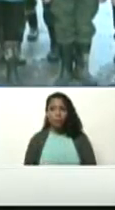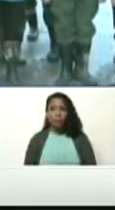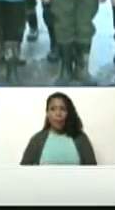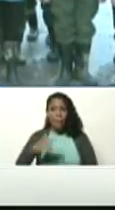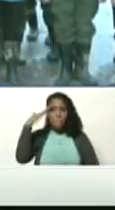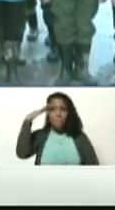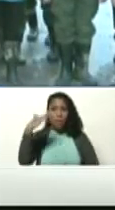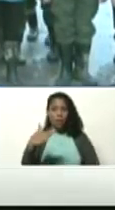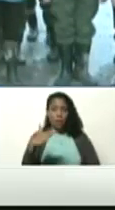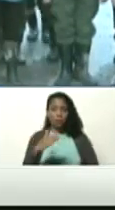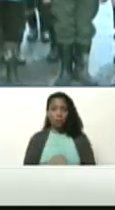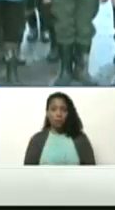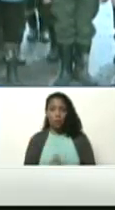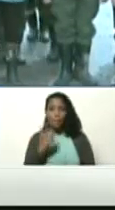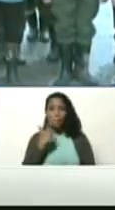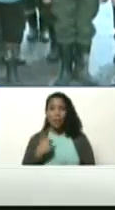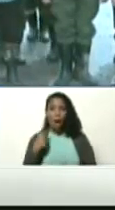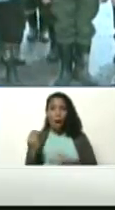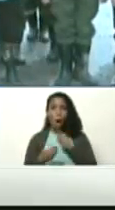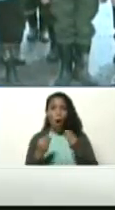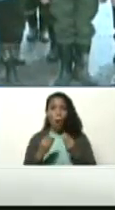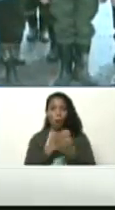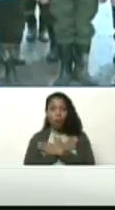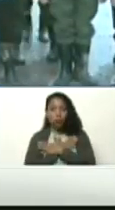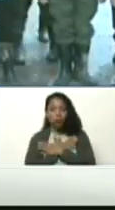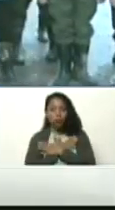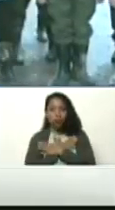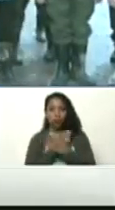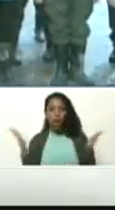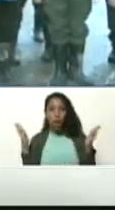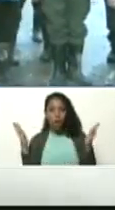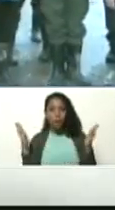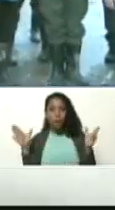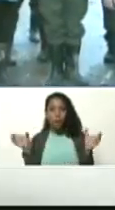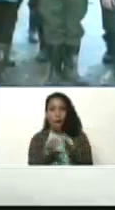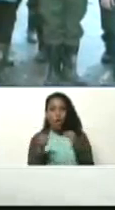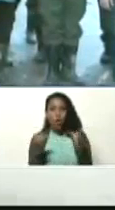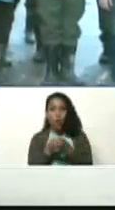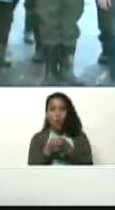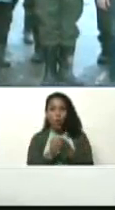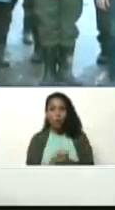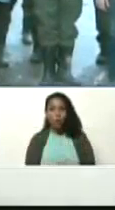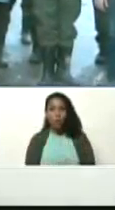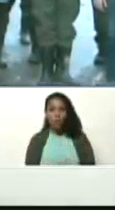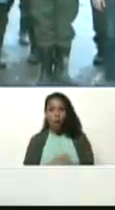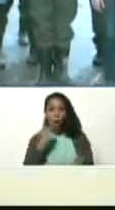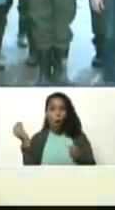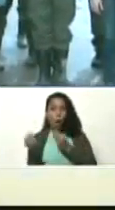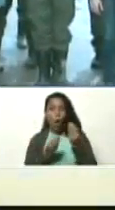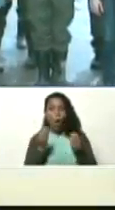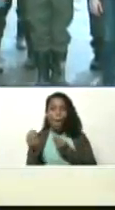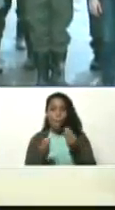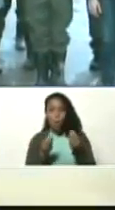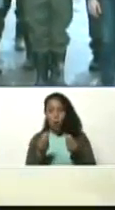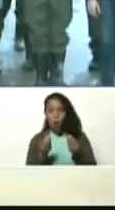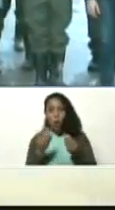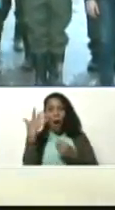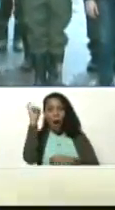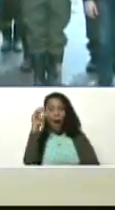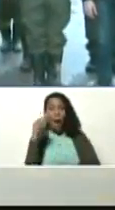Hernández Lares, me diga cómo está la disposición de la tropa, cómo está la